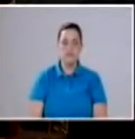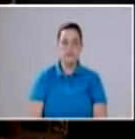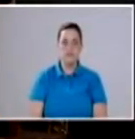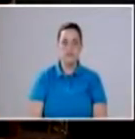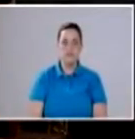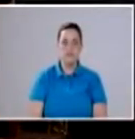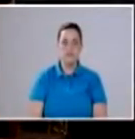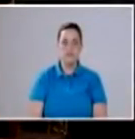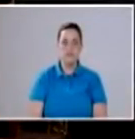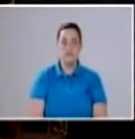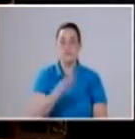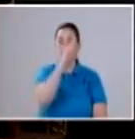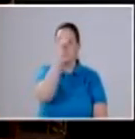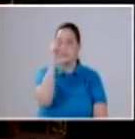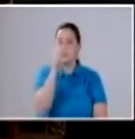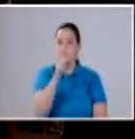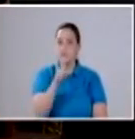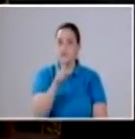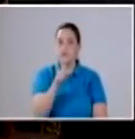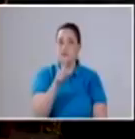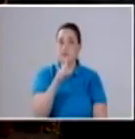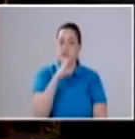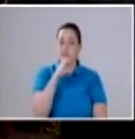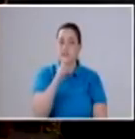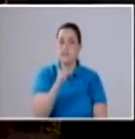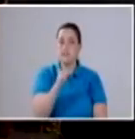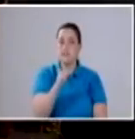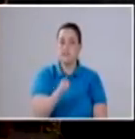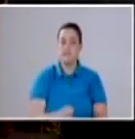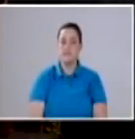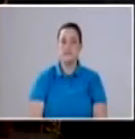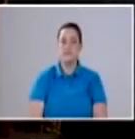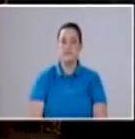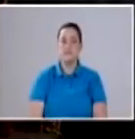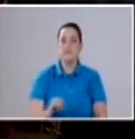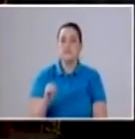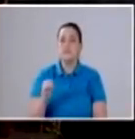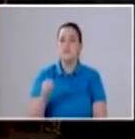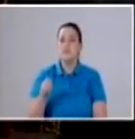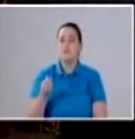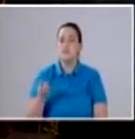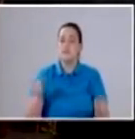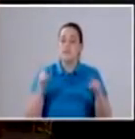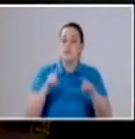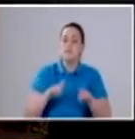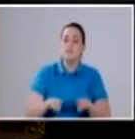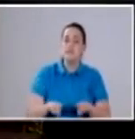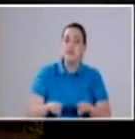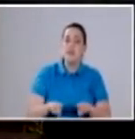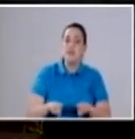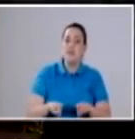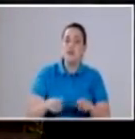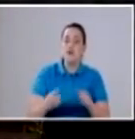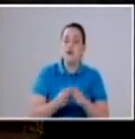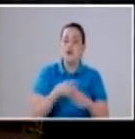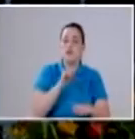la pregunta del millón de dólares es: ¿qué ha pasado con la iglesia durante 2000